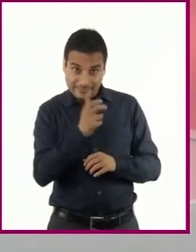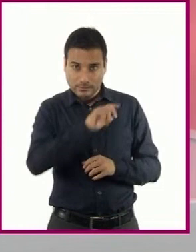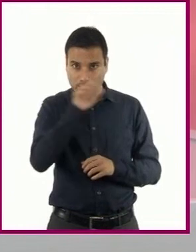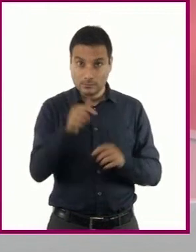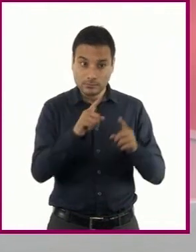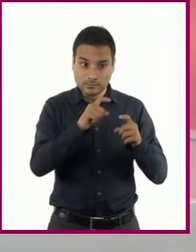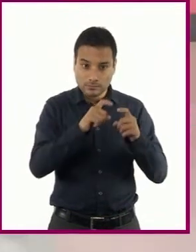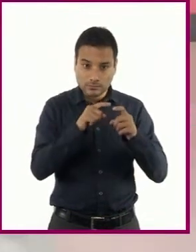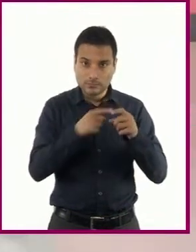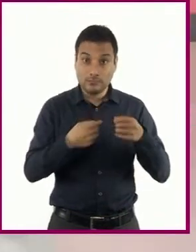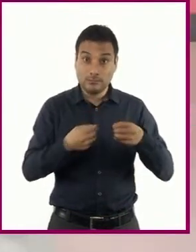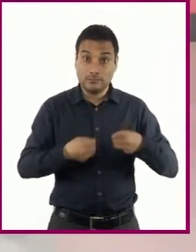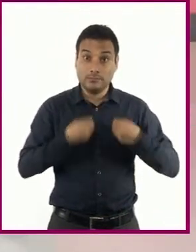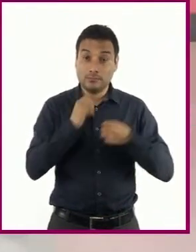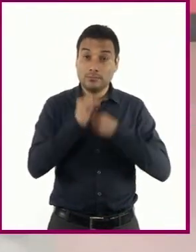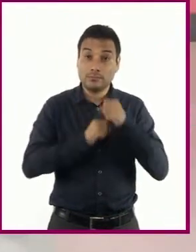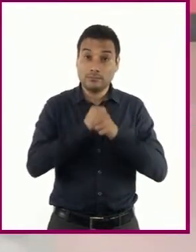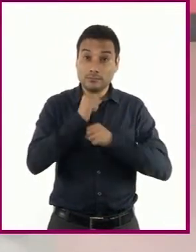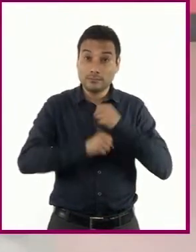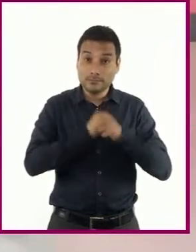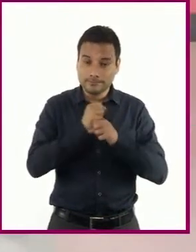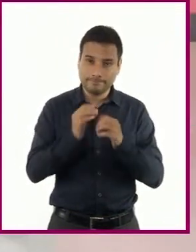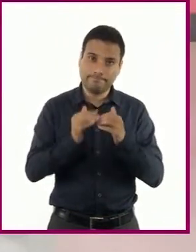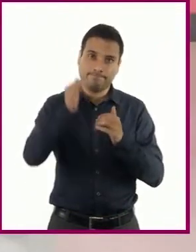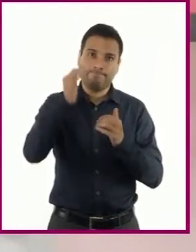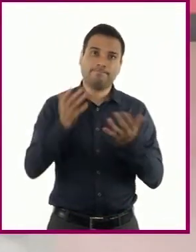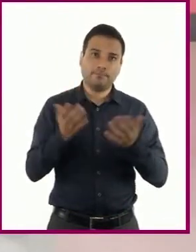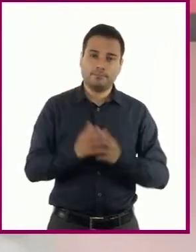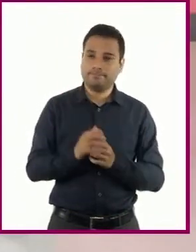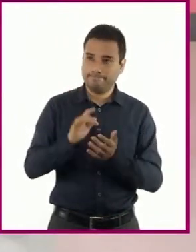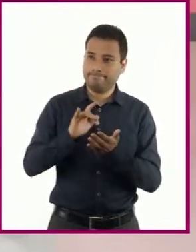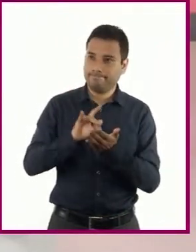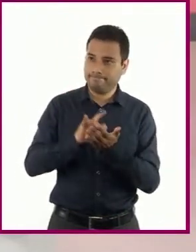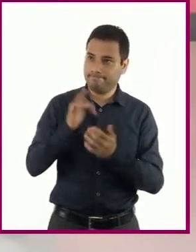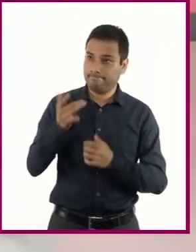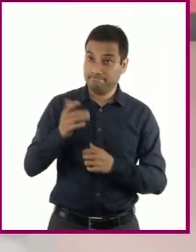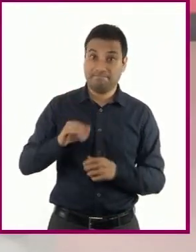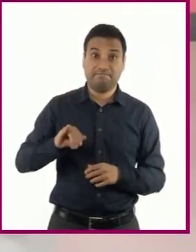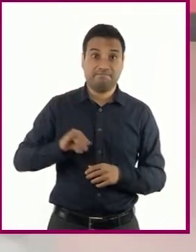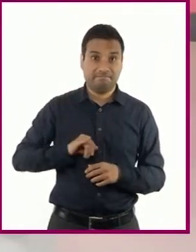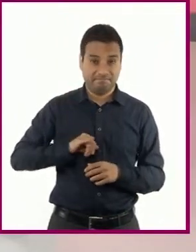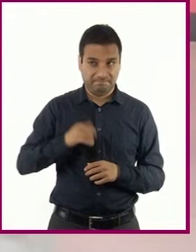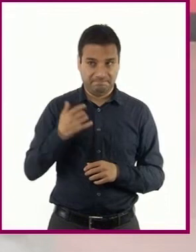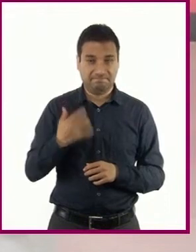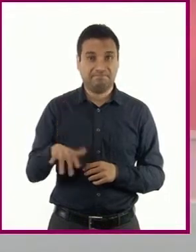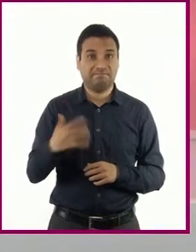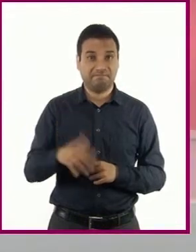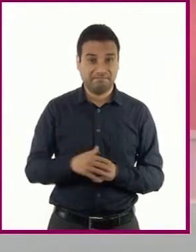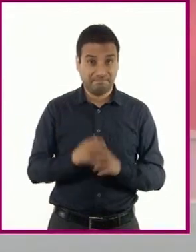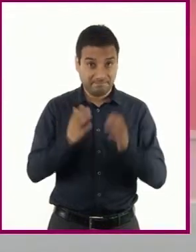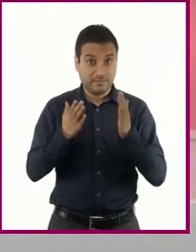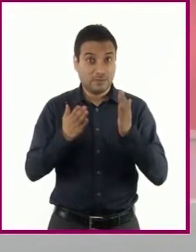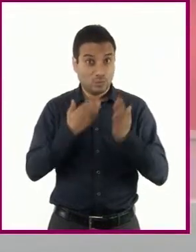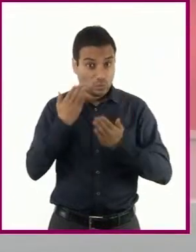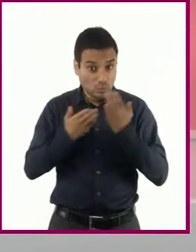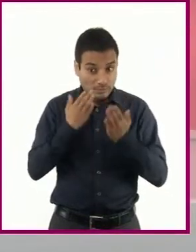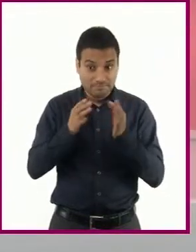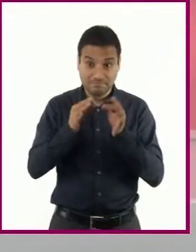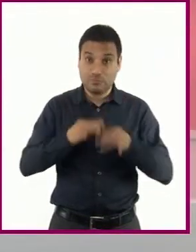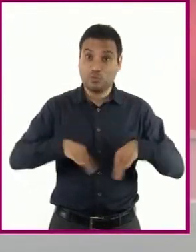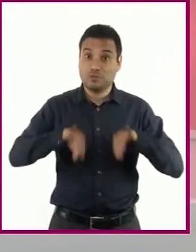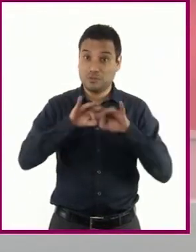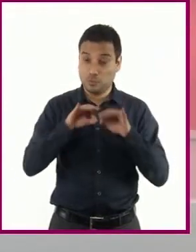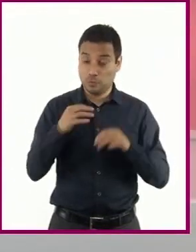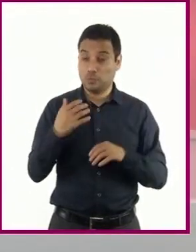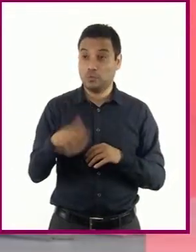y que le dé credibilidad a nuestra investigación. Muchas gracias, doctor. Qué importante el estudio y comparación en los